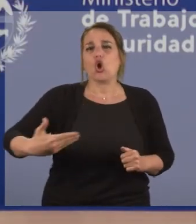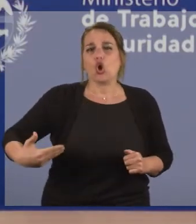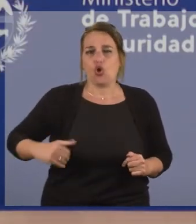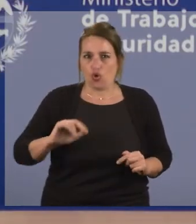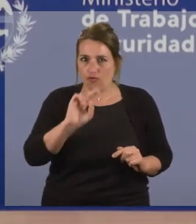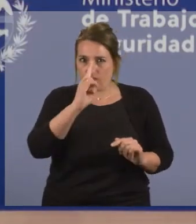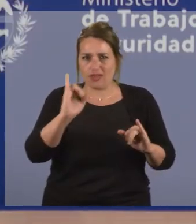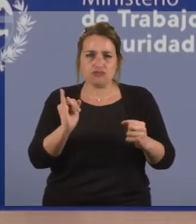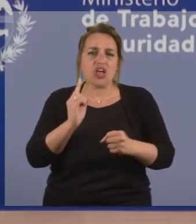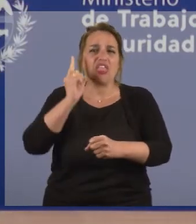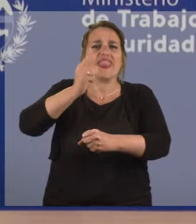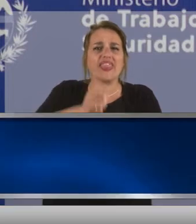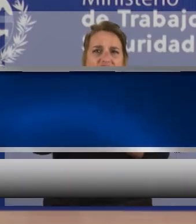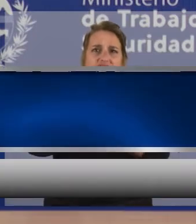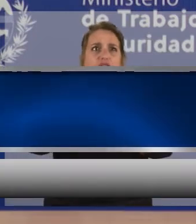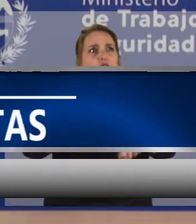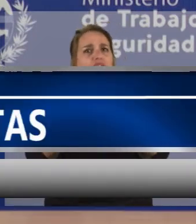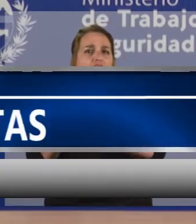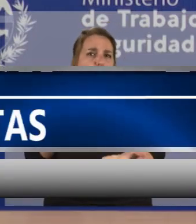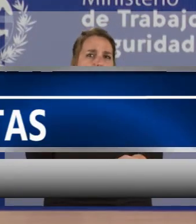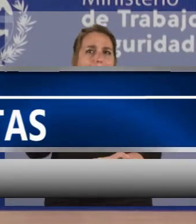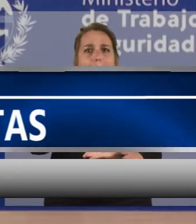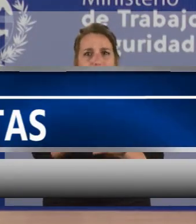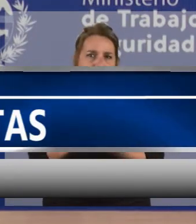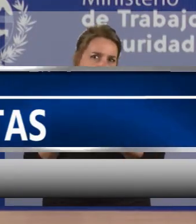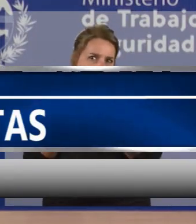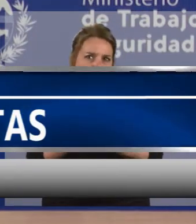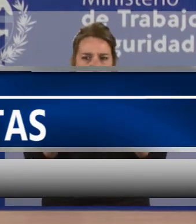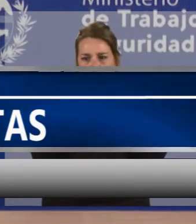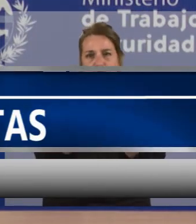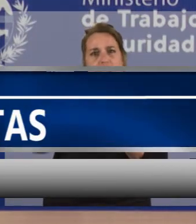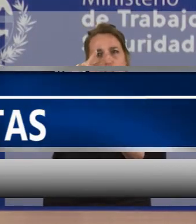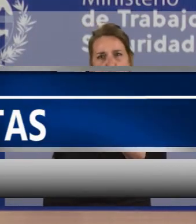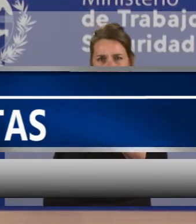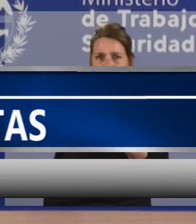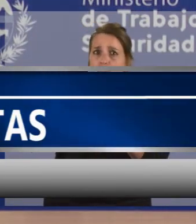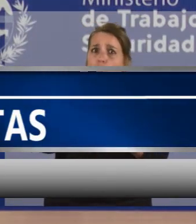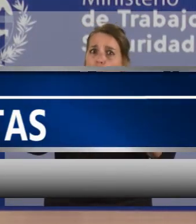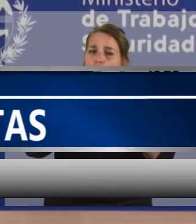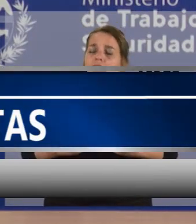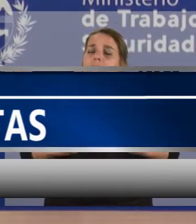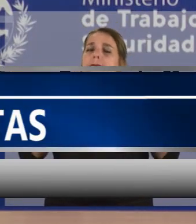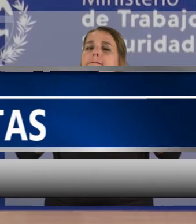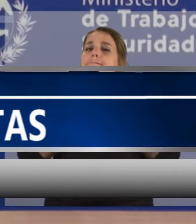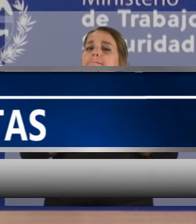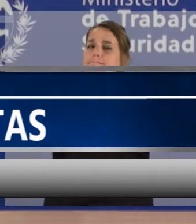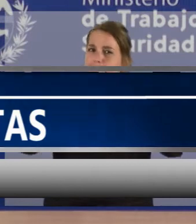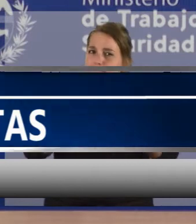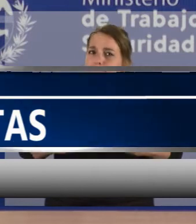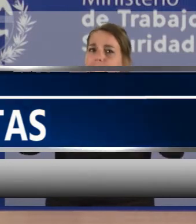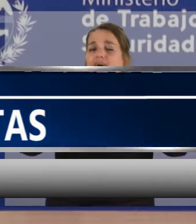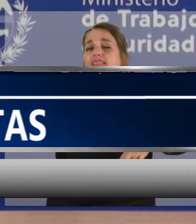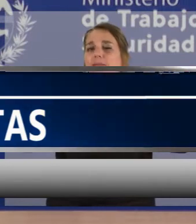gobierno resolvió otorgar un subsidio durante 2 meses con posibilidad de una prórroga según